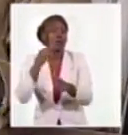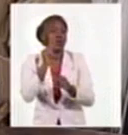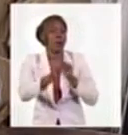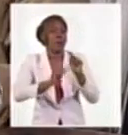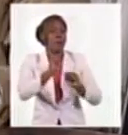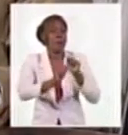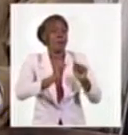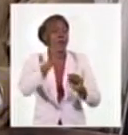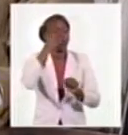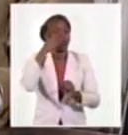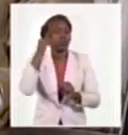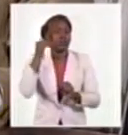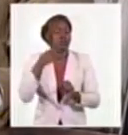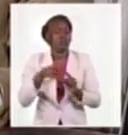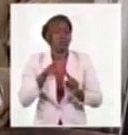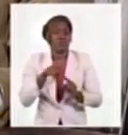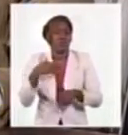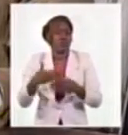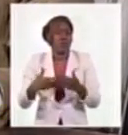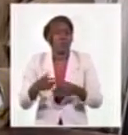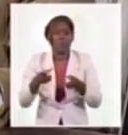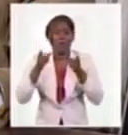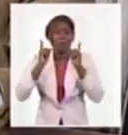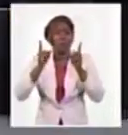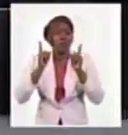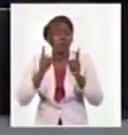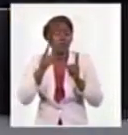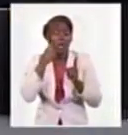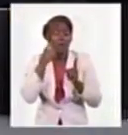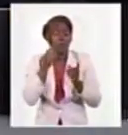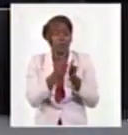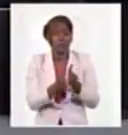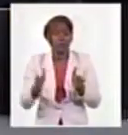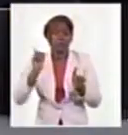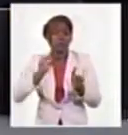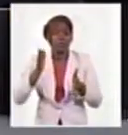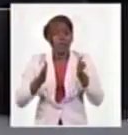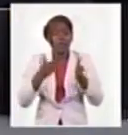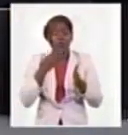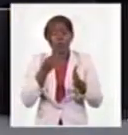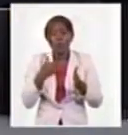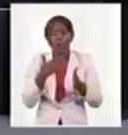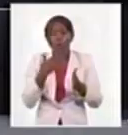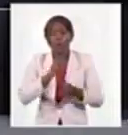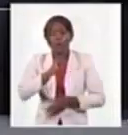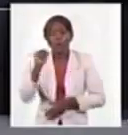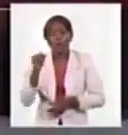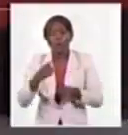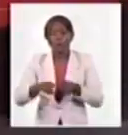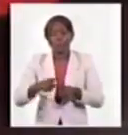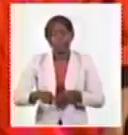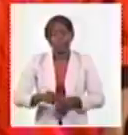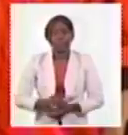político durante este año 2023 y de cara al 24. Bueno, muchas gracias, Jorge, por este análisis también.